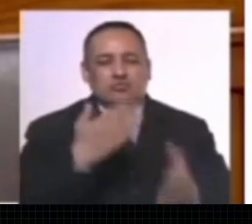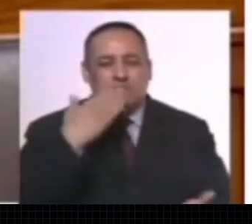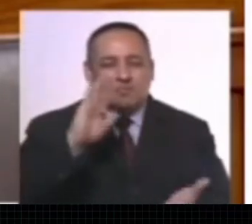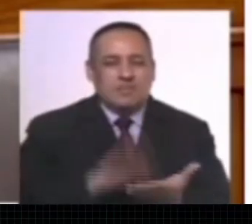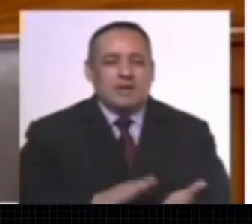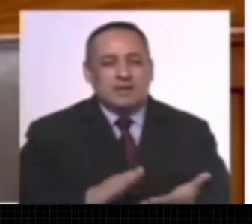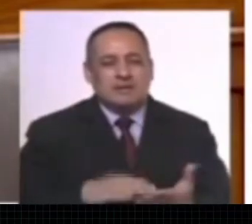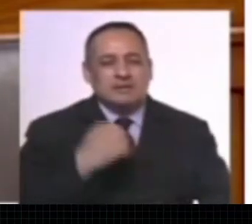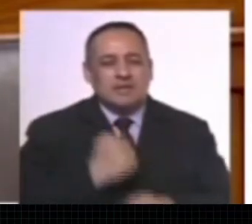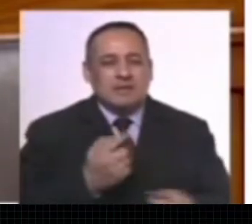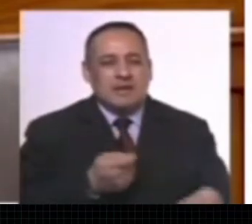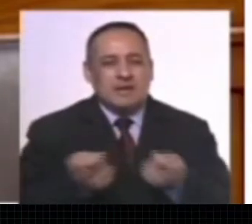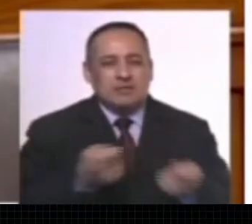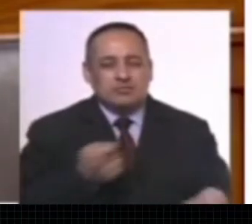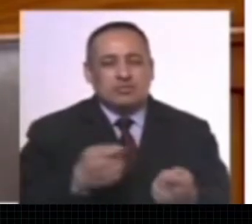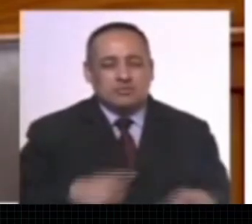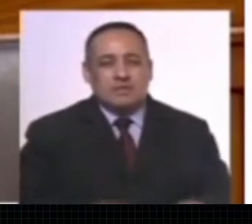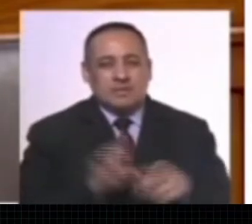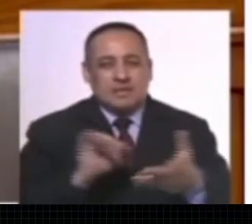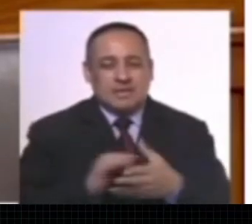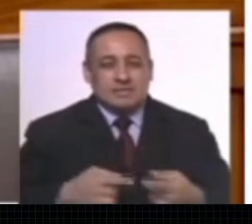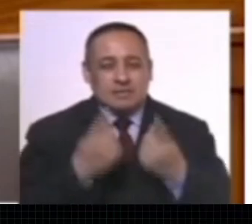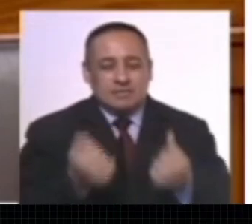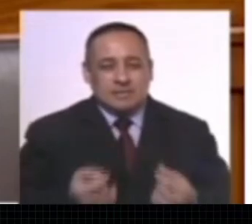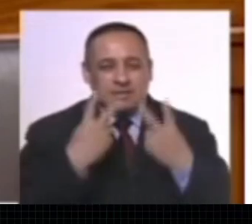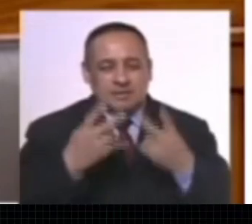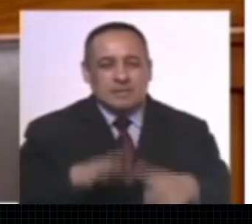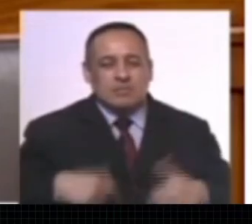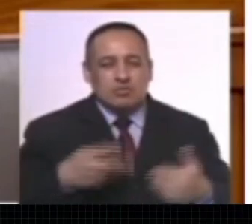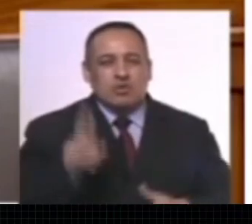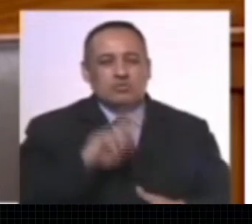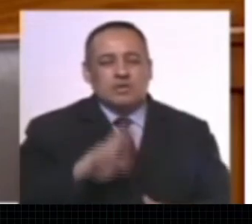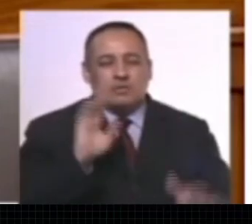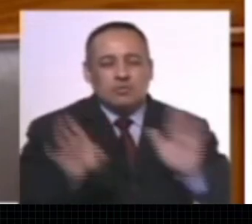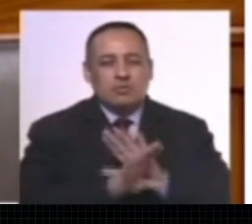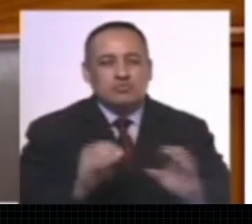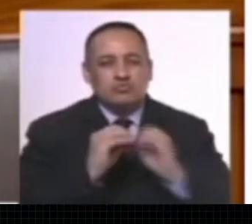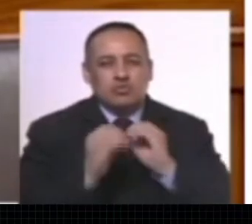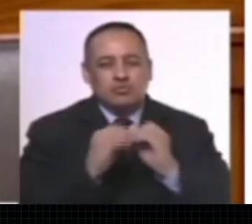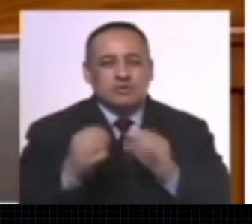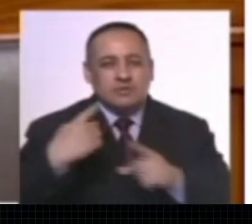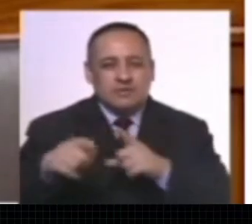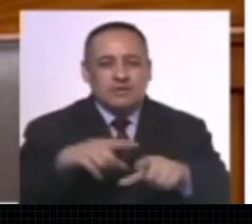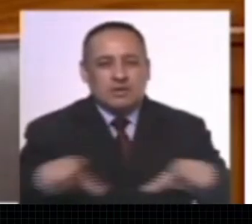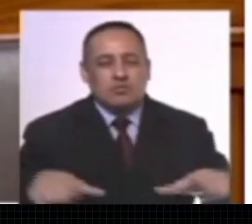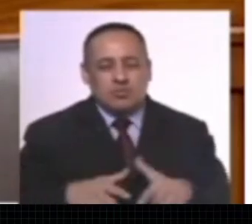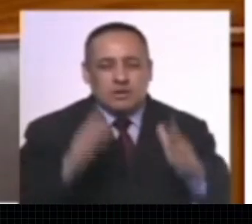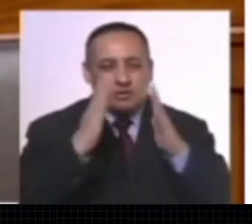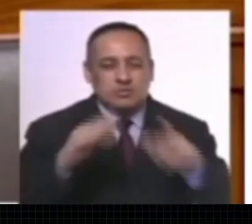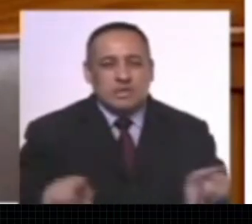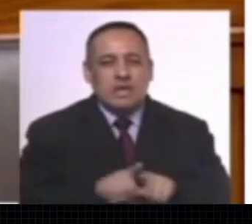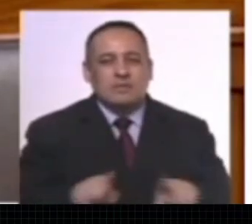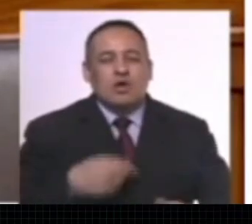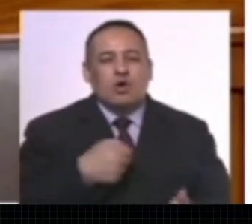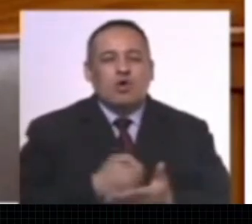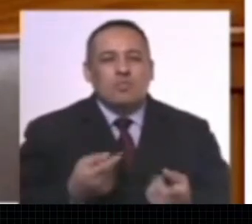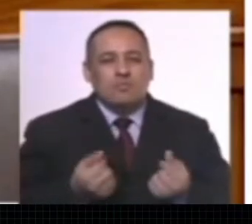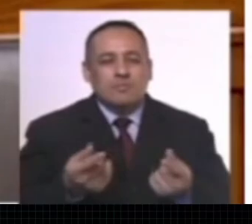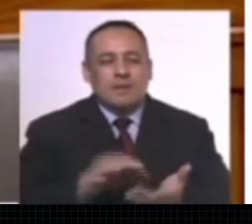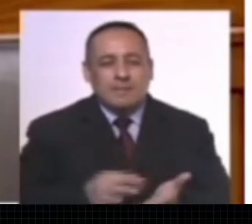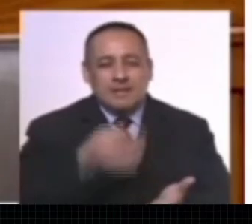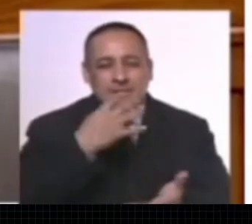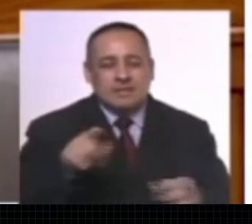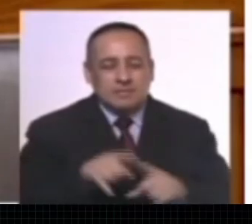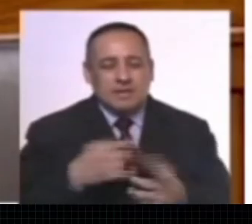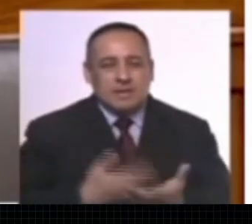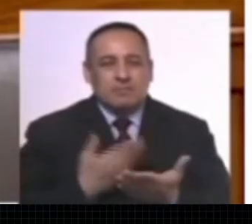nefasta gestión. Cuando ese dinero pudo haberse usado para implementar centros de atención y comprar